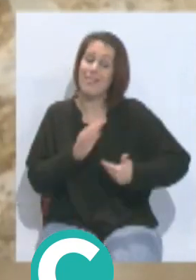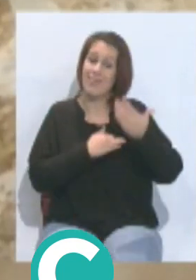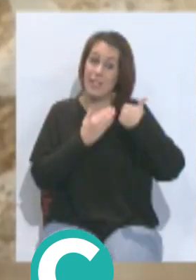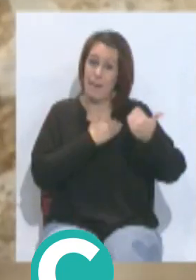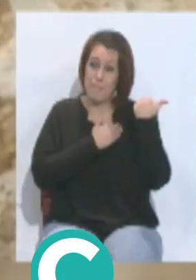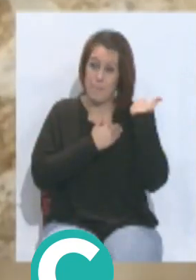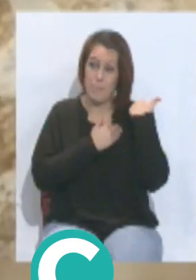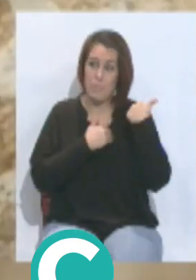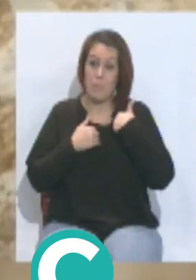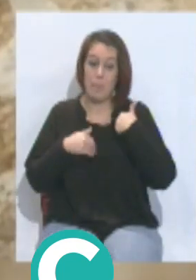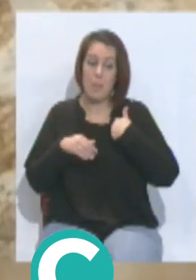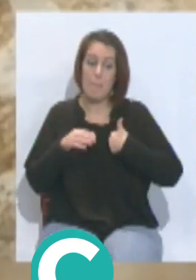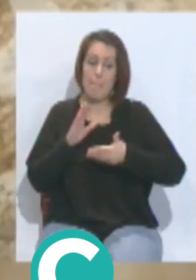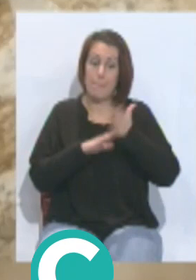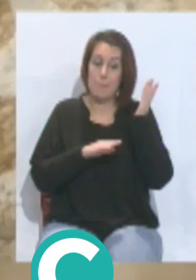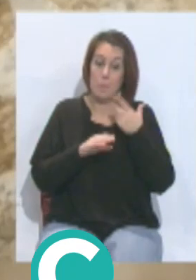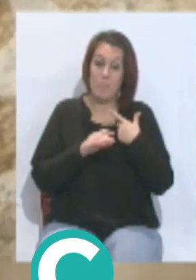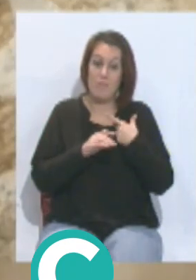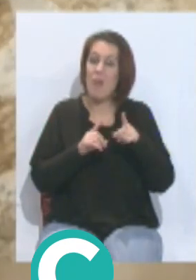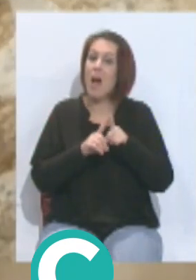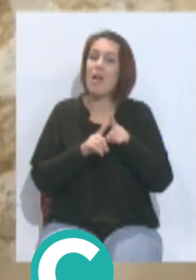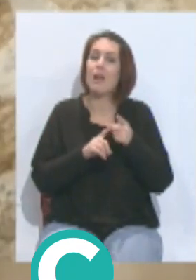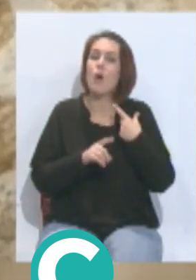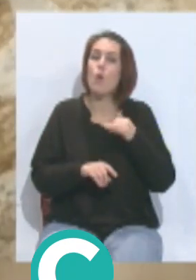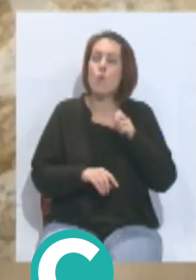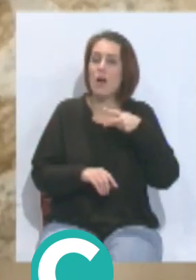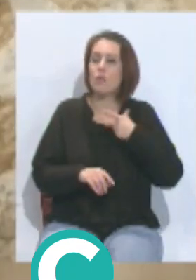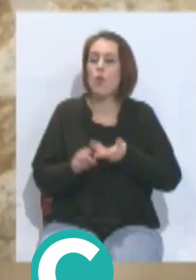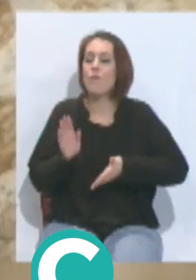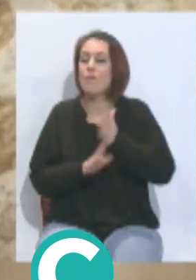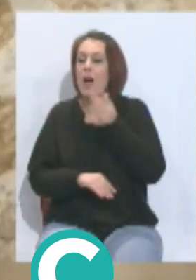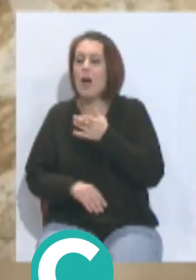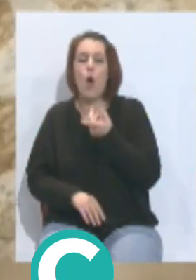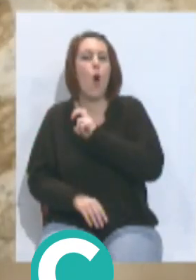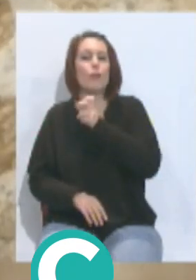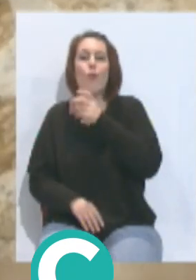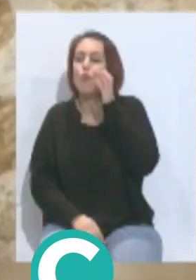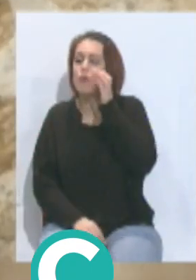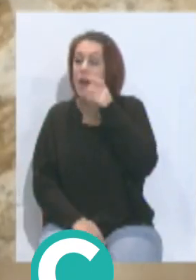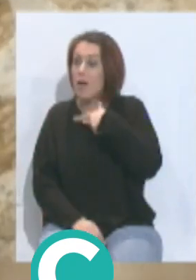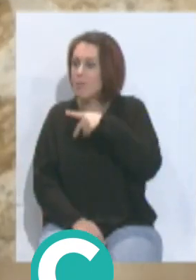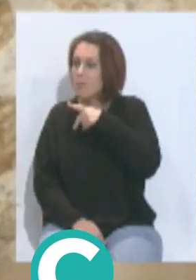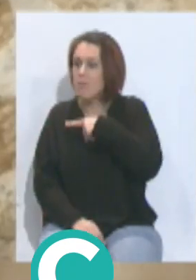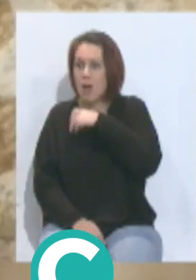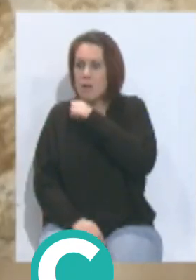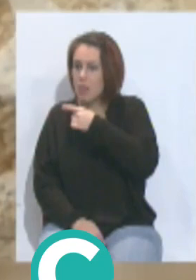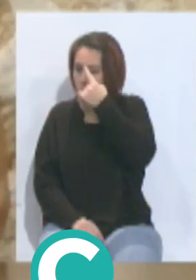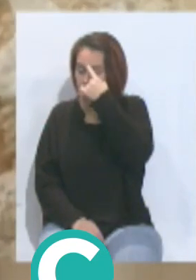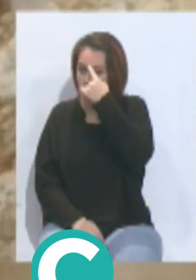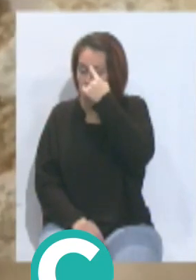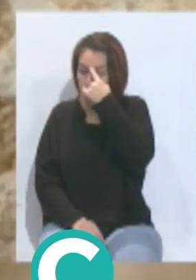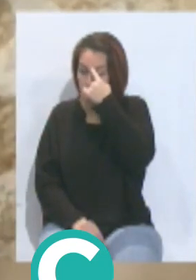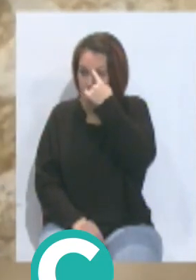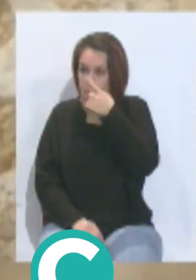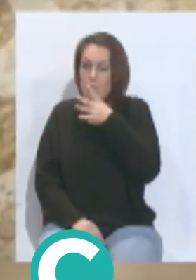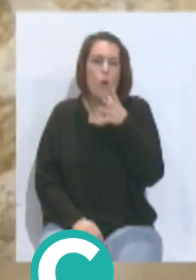entonces, yo a lo menos salía con Agustín Chimenea y iba a escuchar a Juan Posse. Y si me tenía que aprender el pasado de Juan Posse, porque se me quedaba aquí, porque